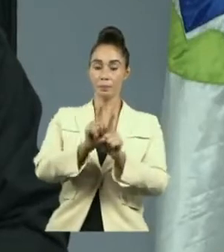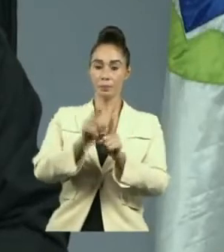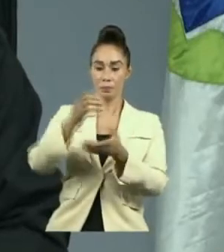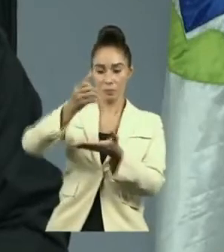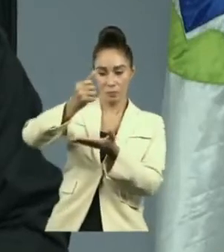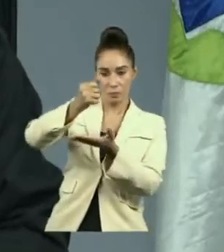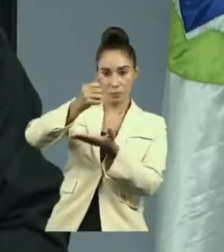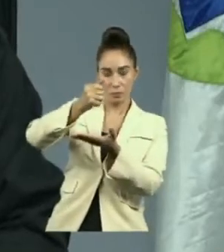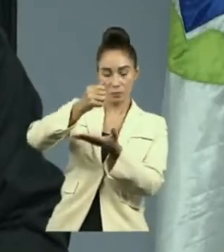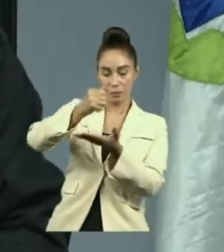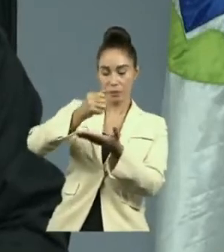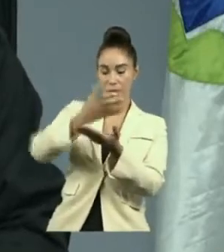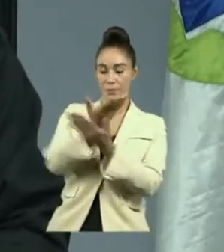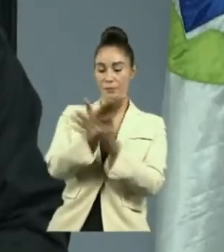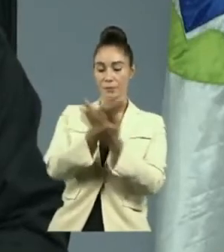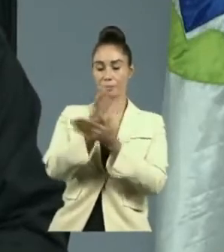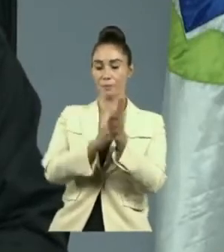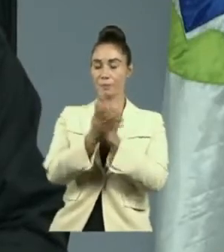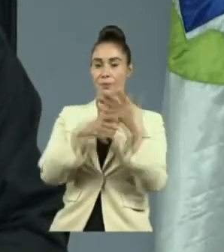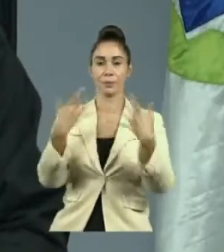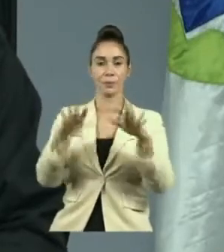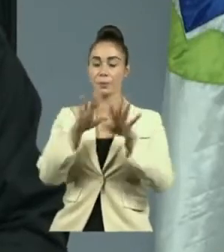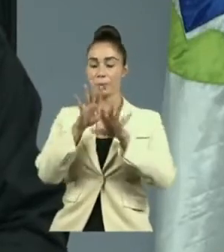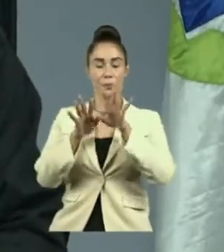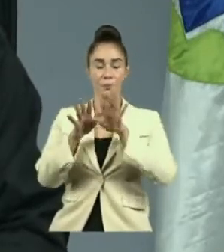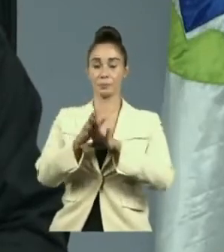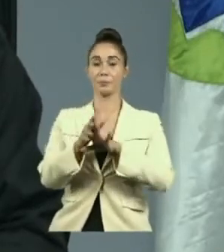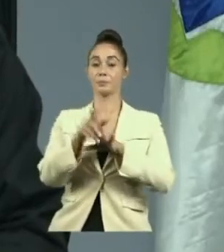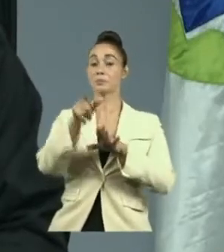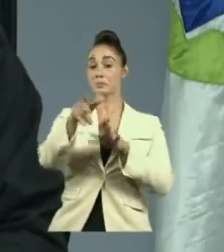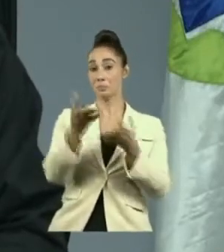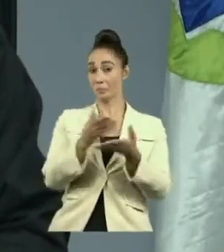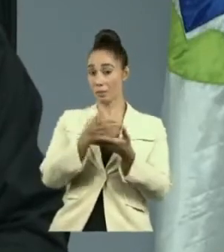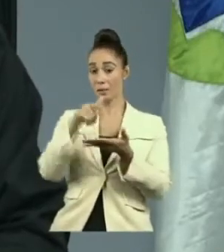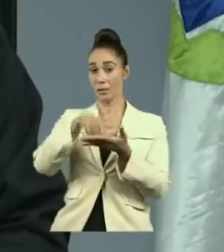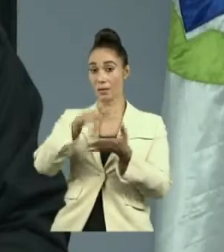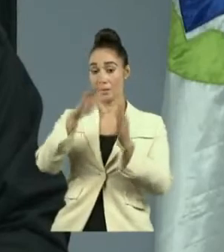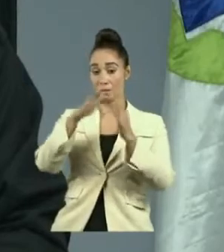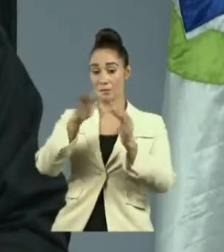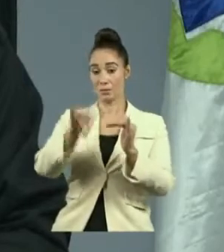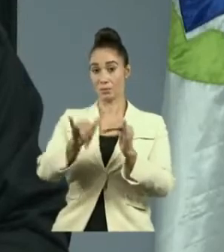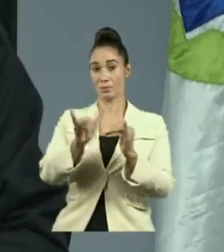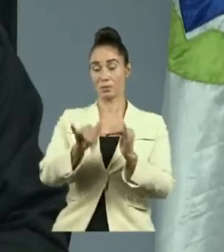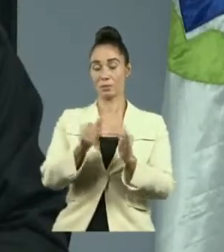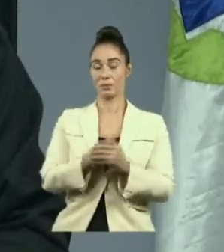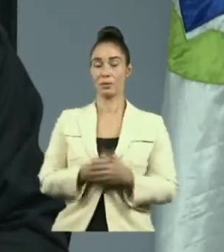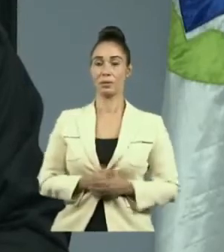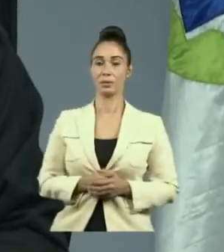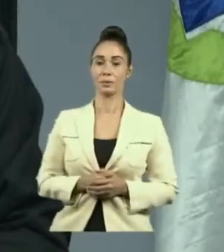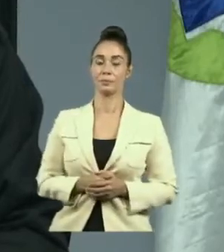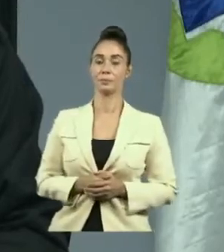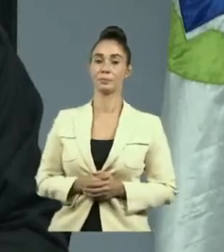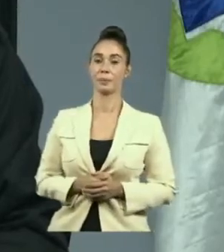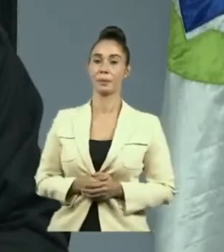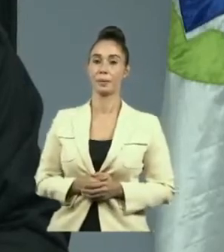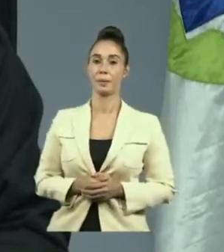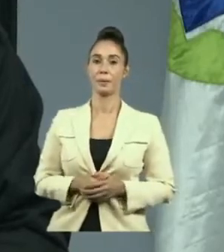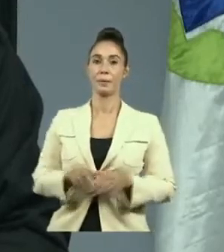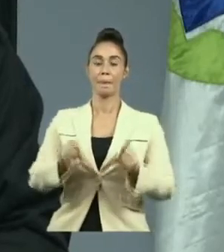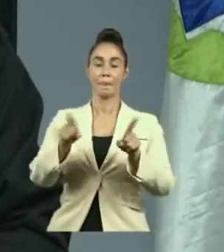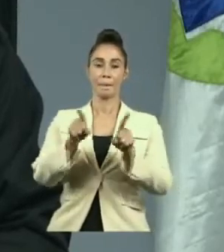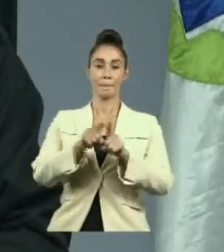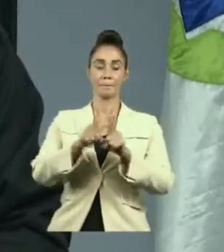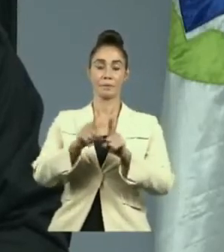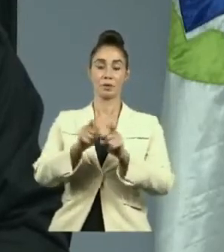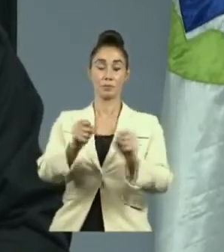de alcohol en los casos de tener disponible esa alternativa igualmente extremar